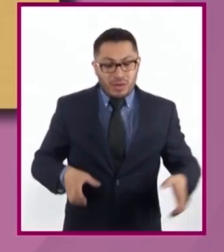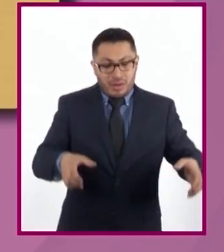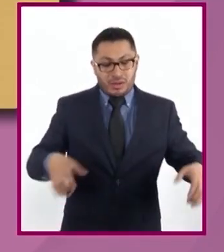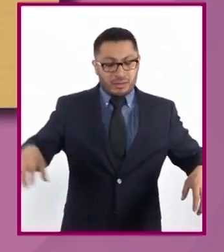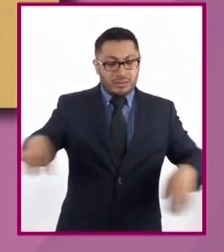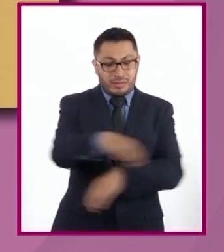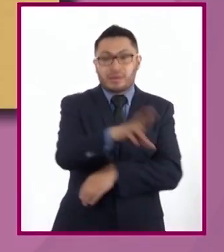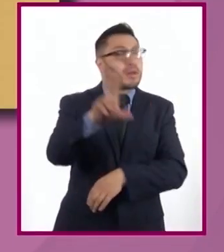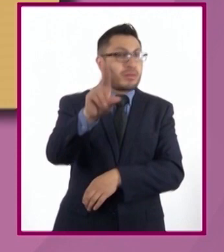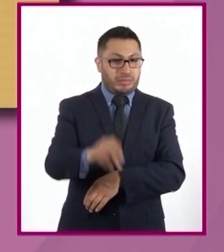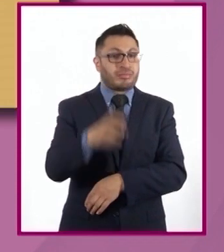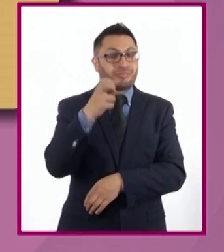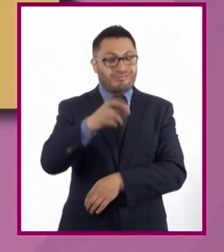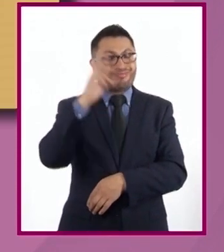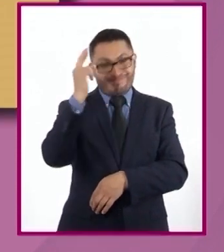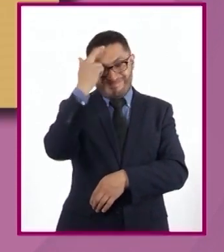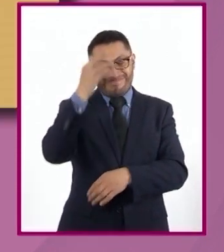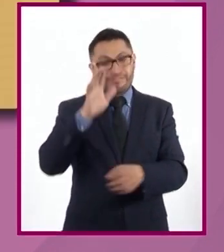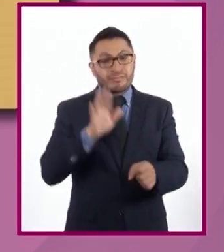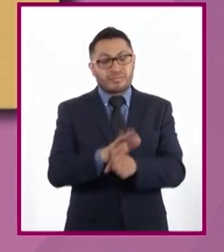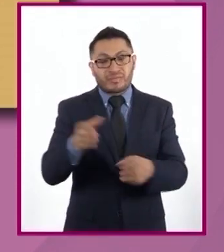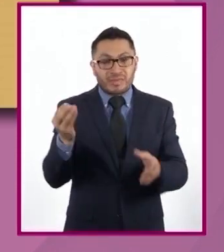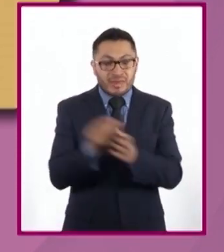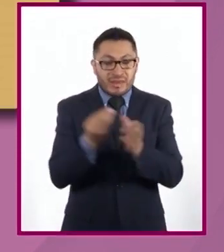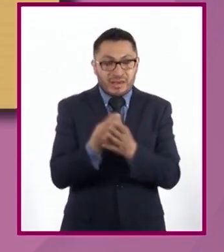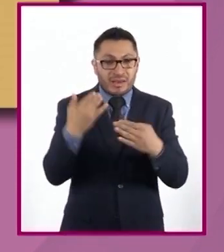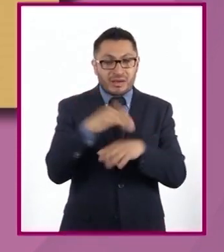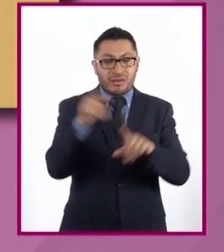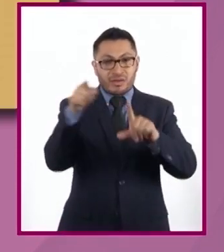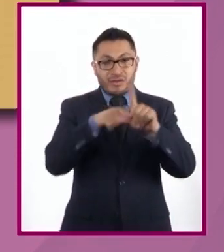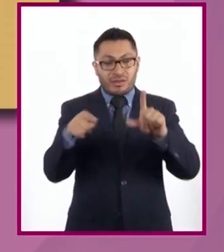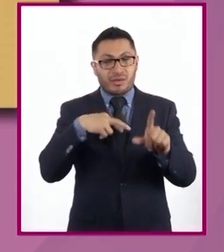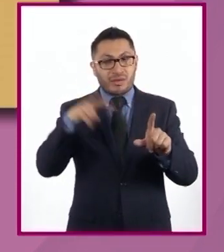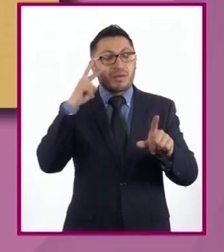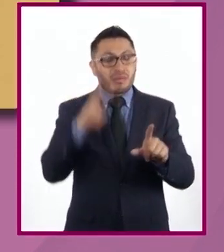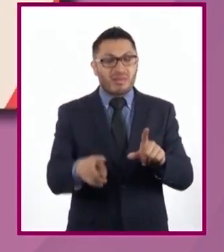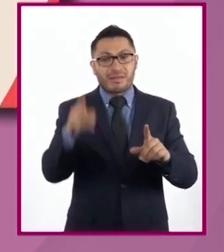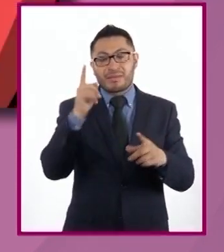rectos. Eso me recuerda a la clase sobre ángulos que vimos en matemáticas.